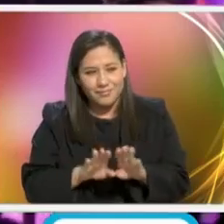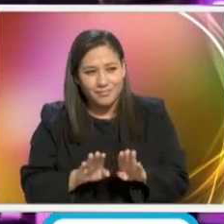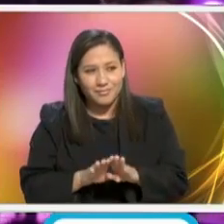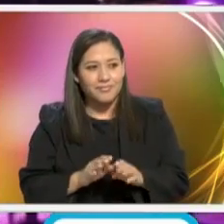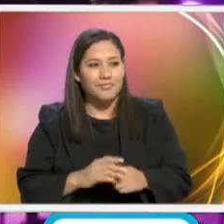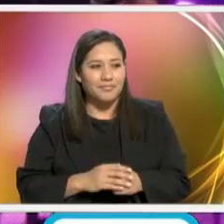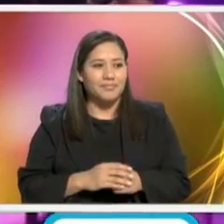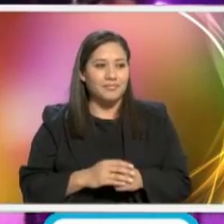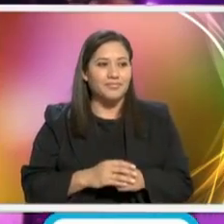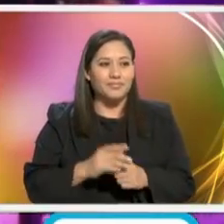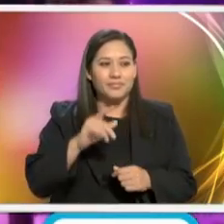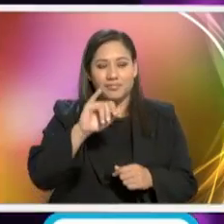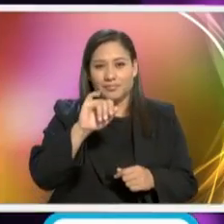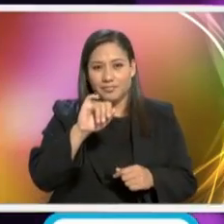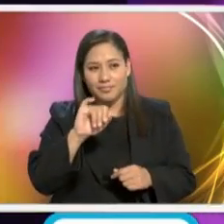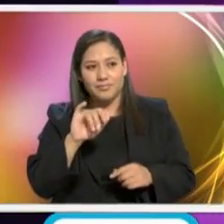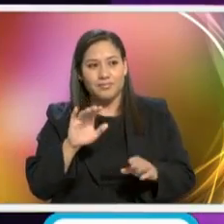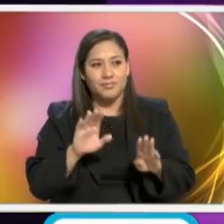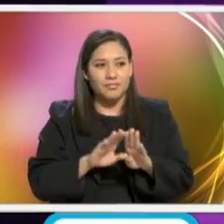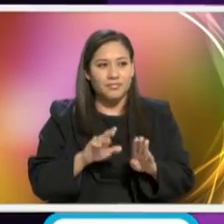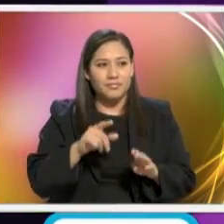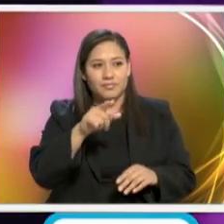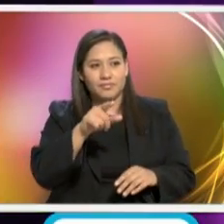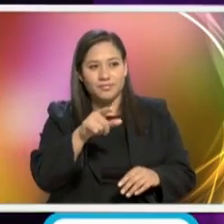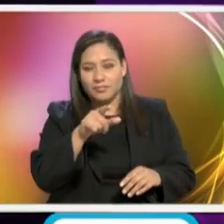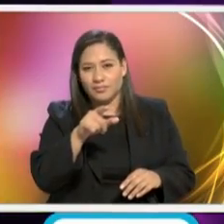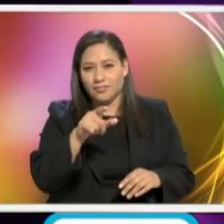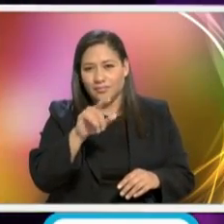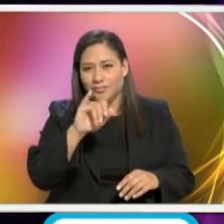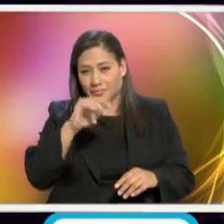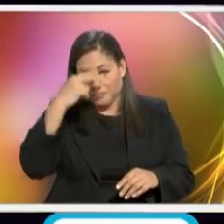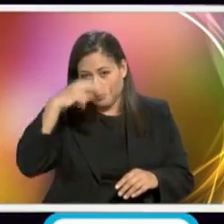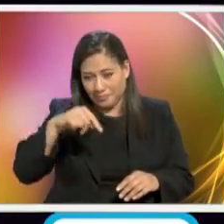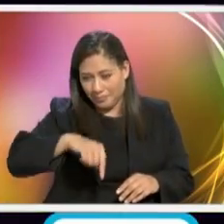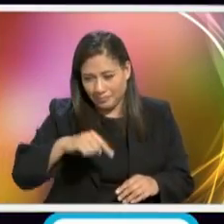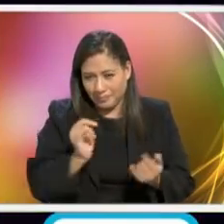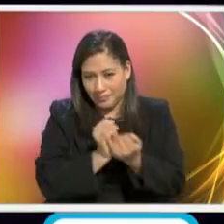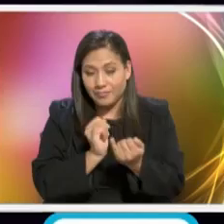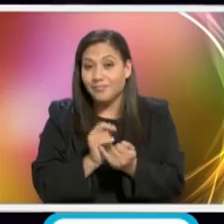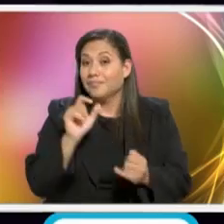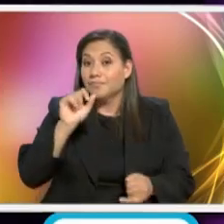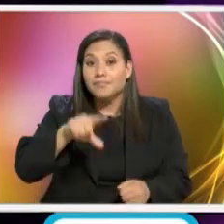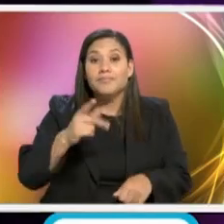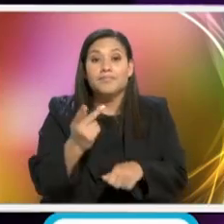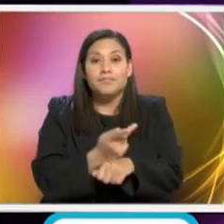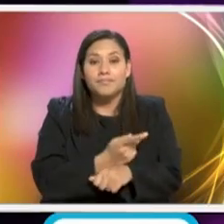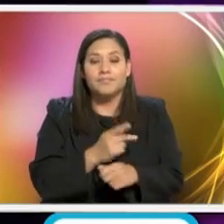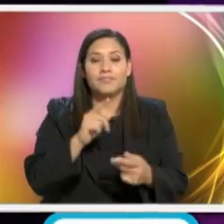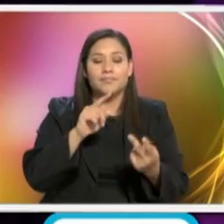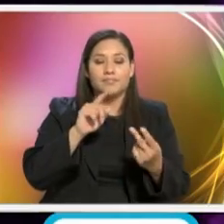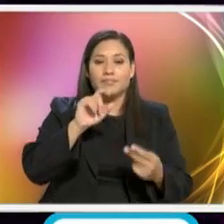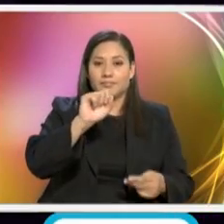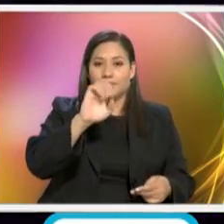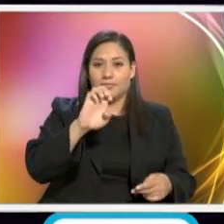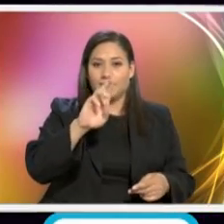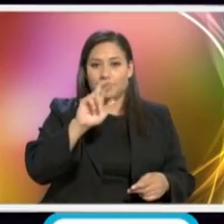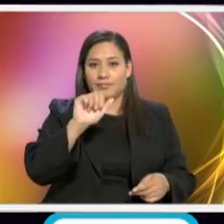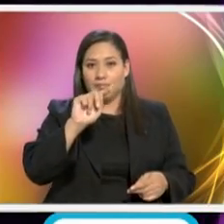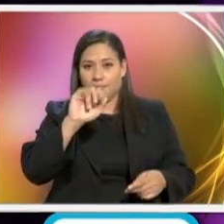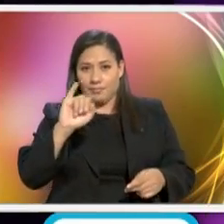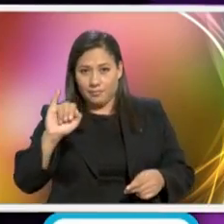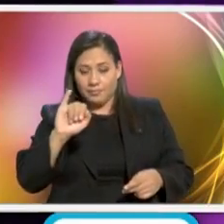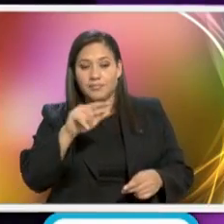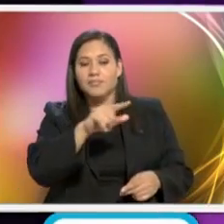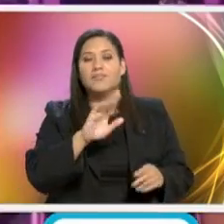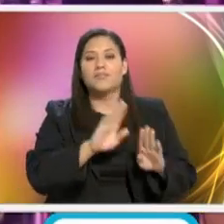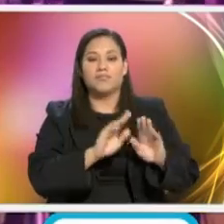azul. amarilla. No, la ficha amarilla, pues es Yolanda Ventura, y era por aquí en México. Pero... Y lo mismo pasa con Cerati, ¿no? Cerati llega también una